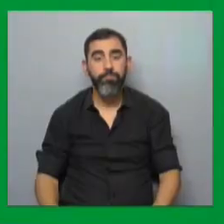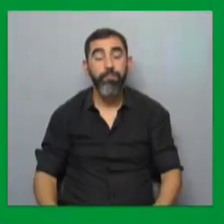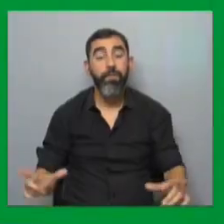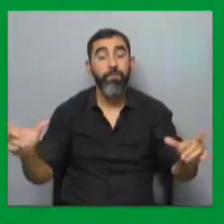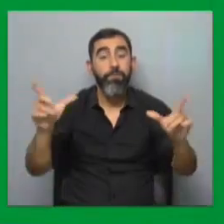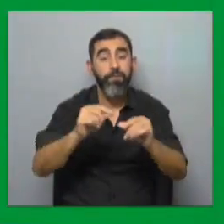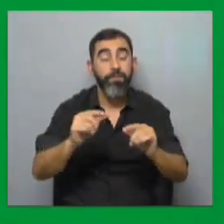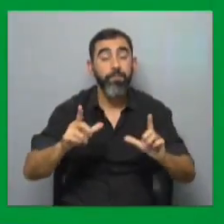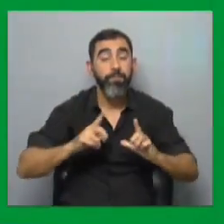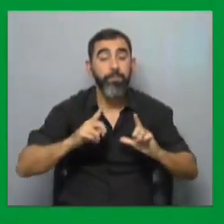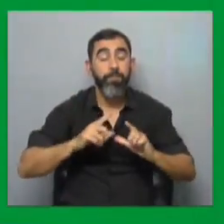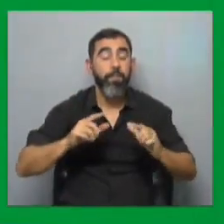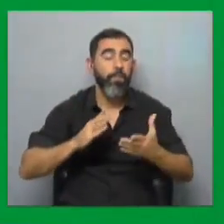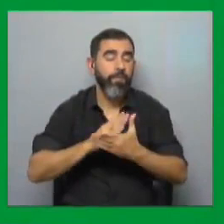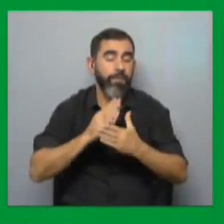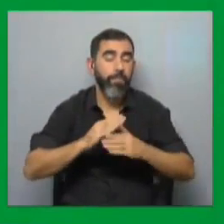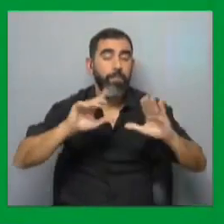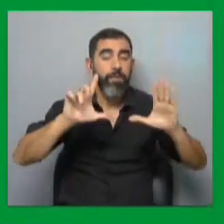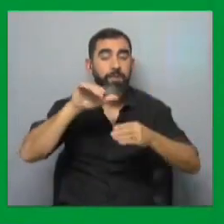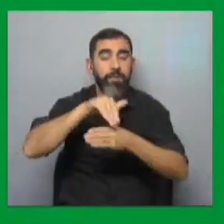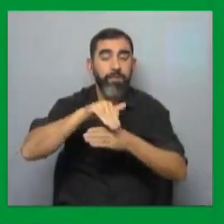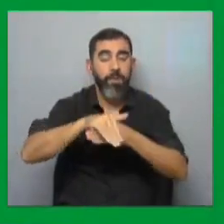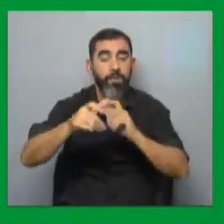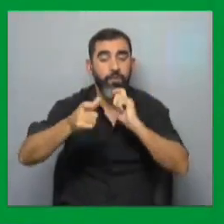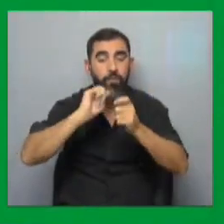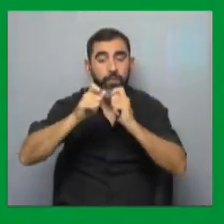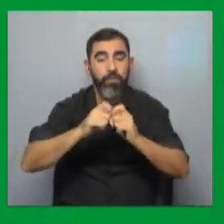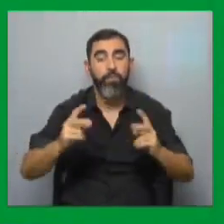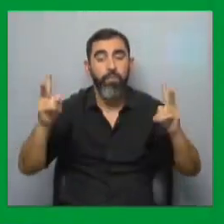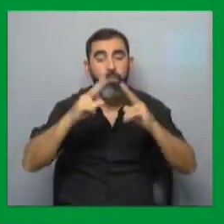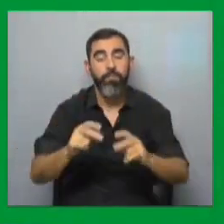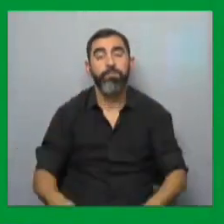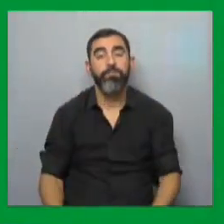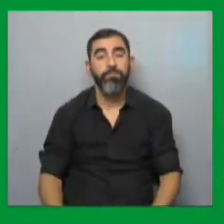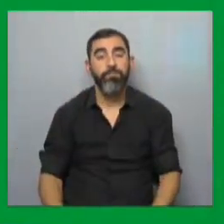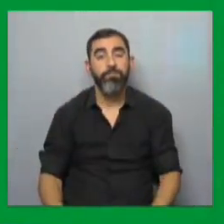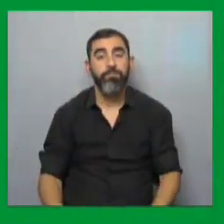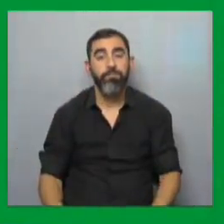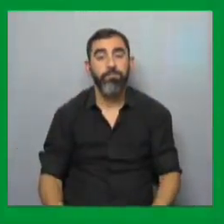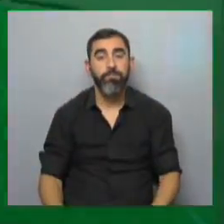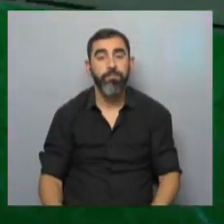Hasta aquí llegamos, los esperamos como siempre en nuestra edición central a las 19 horas. Que pasen muy bien.